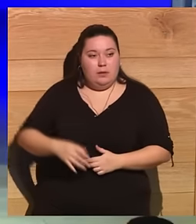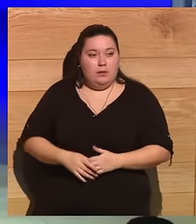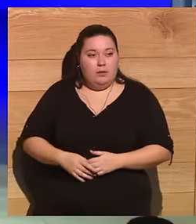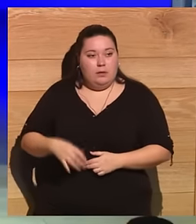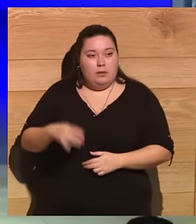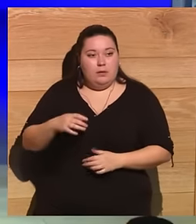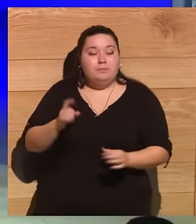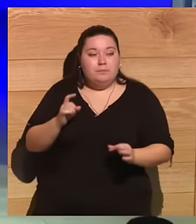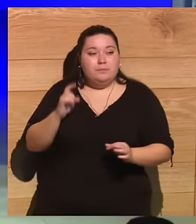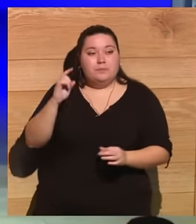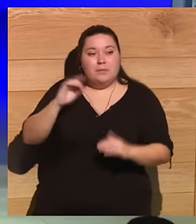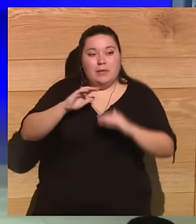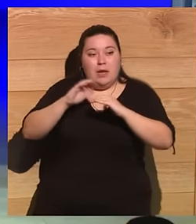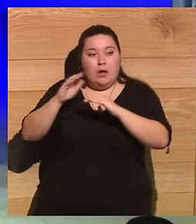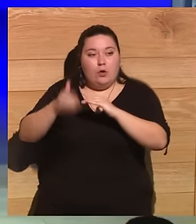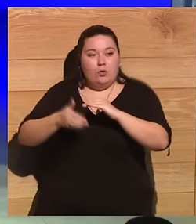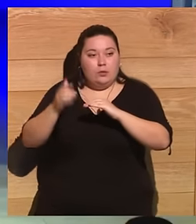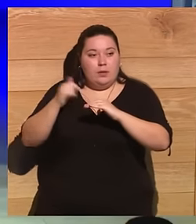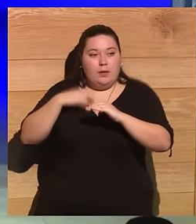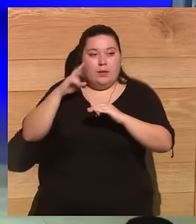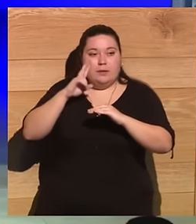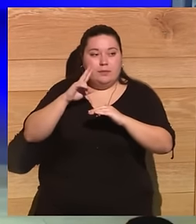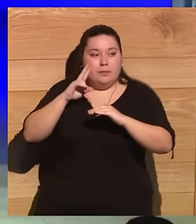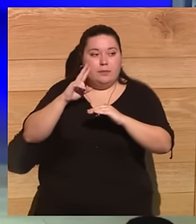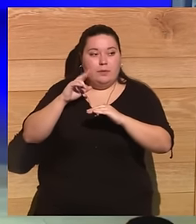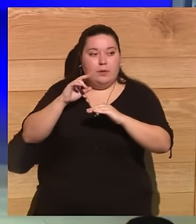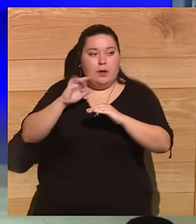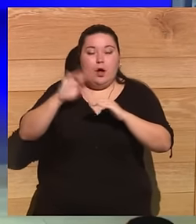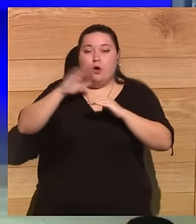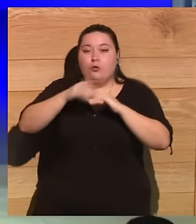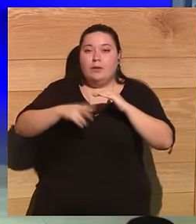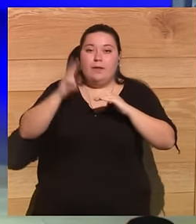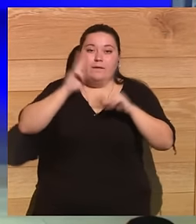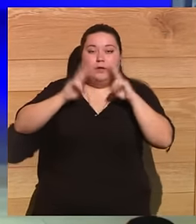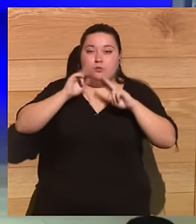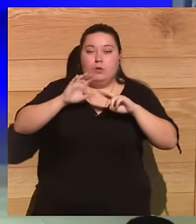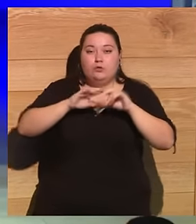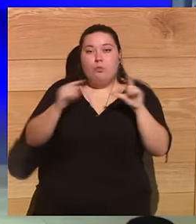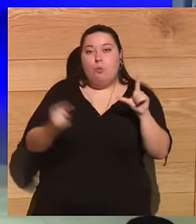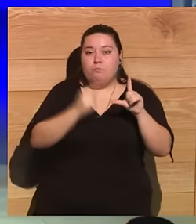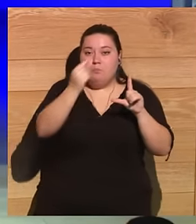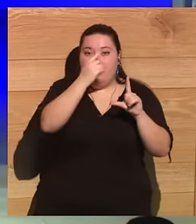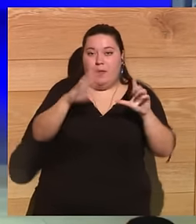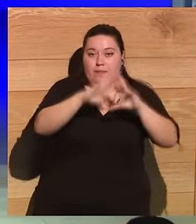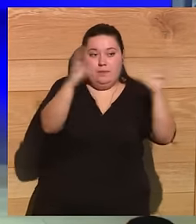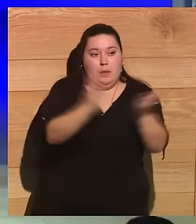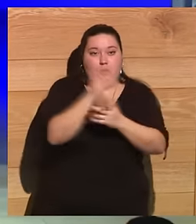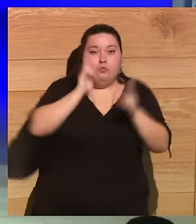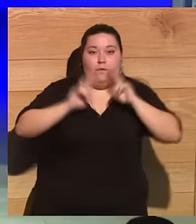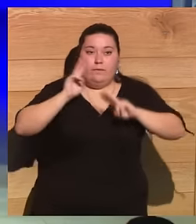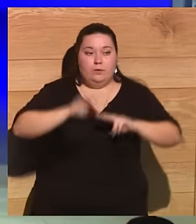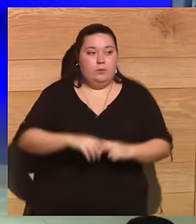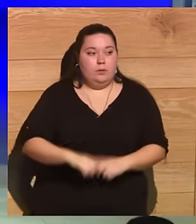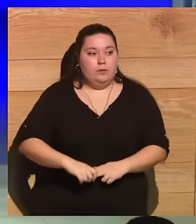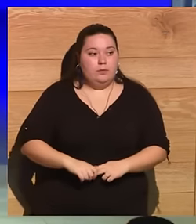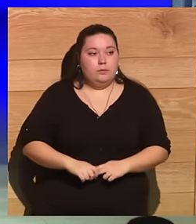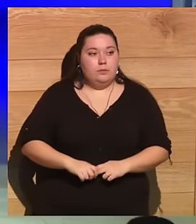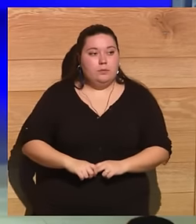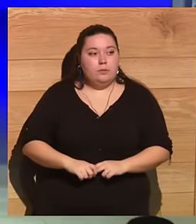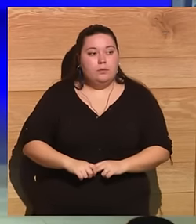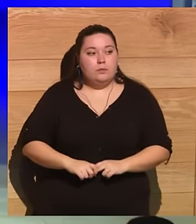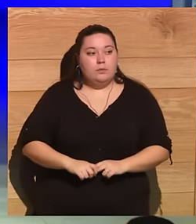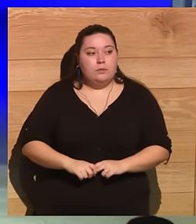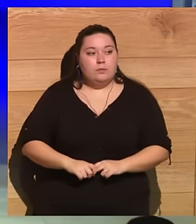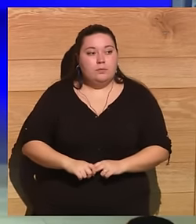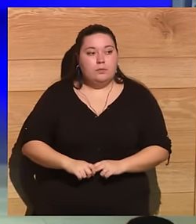en la corteza, bueno, podemos ver aquí que la corteza visual es un mapa, ¿no?, del mundo visual. Entonces, lo que hacen aquí es que,